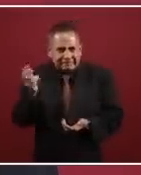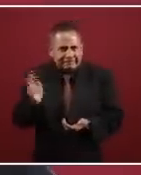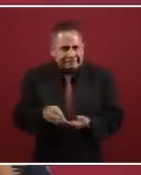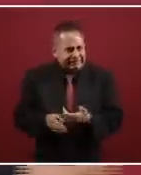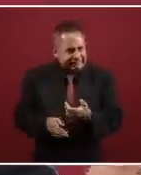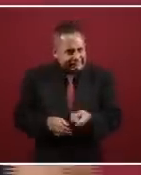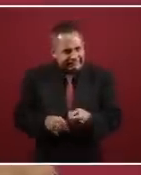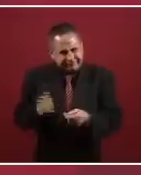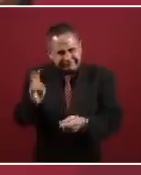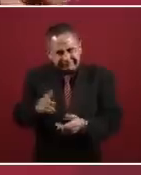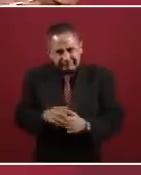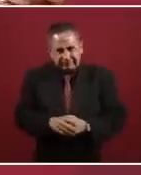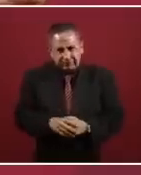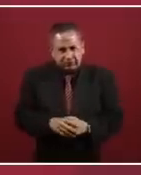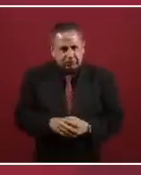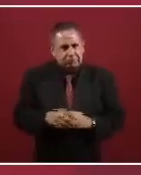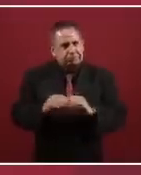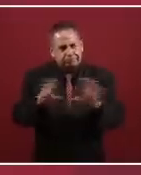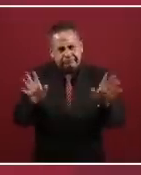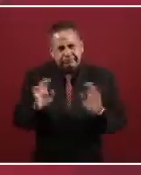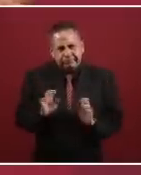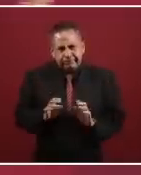no lo doy a conocer